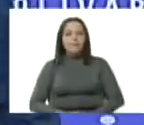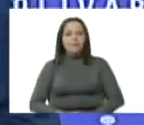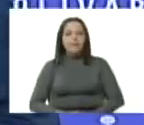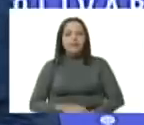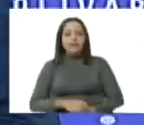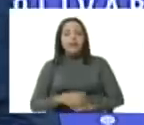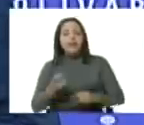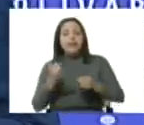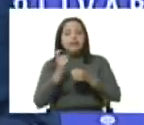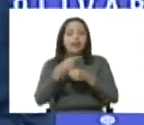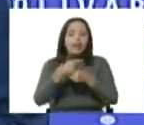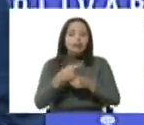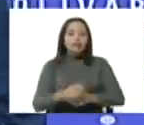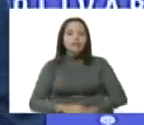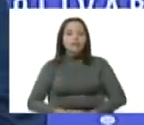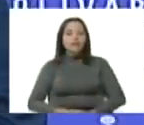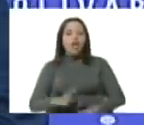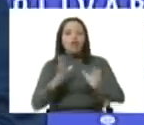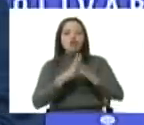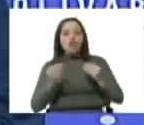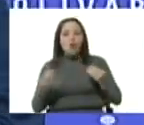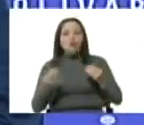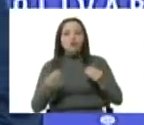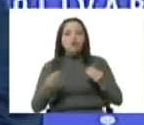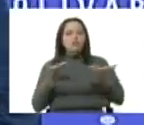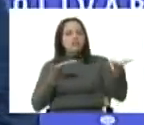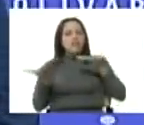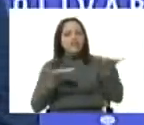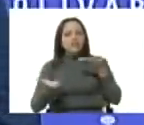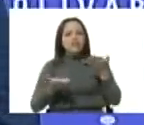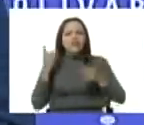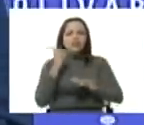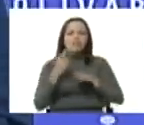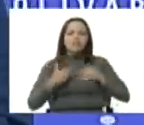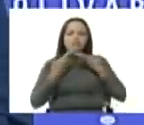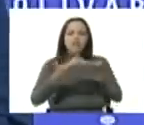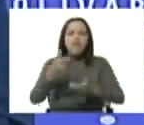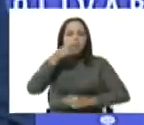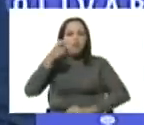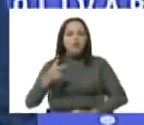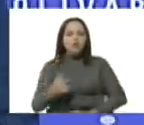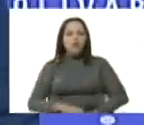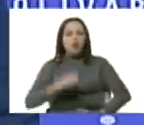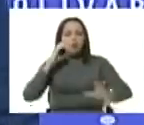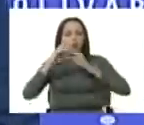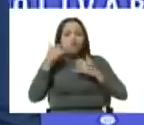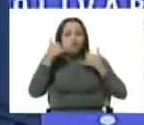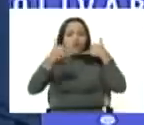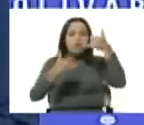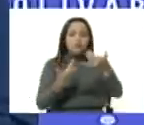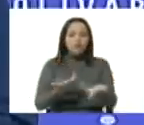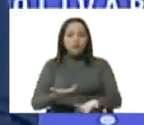gas, todos los servicios que tenemos que darle al pueblo, las telecomunicaciones.